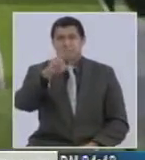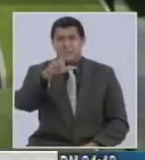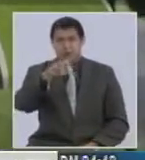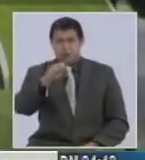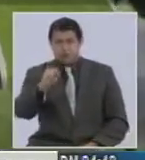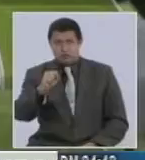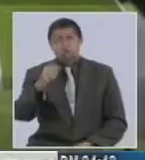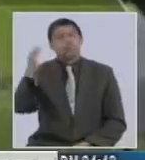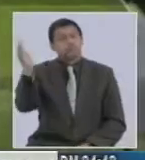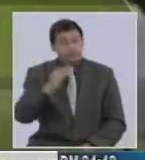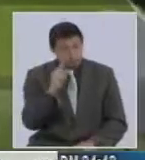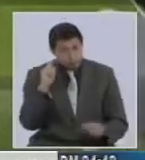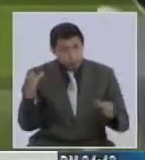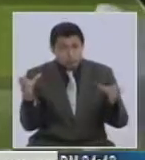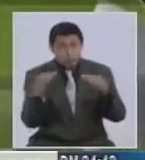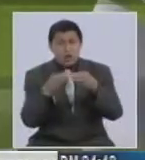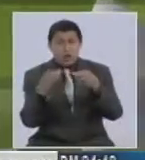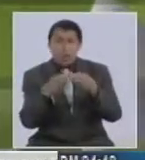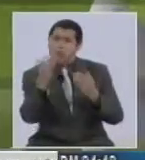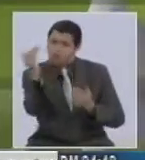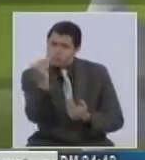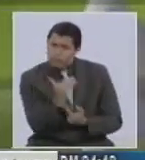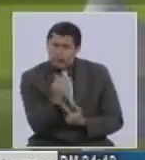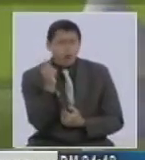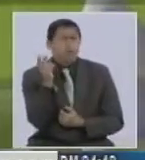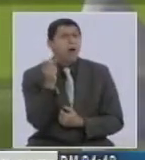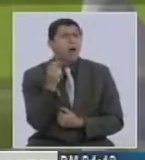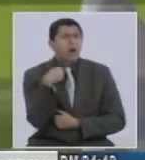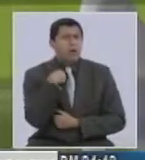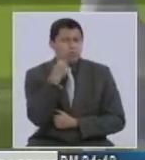que necesitamos que